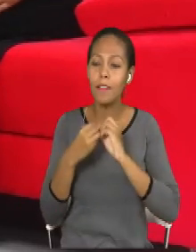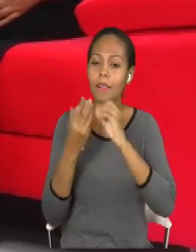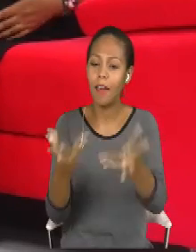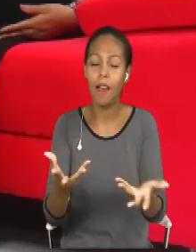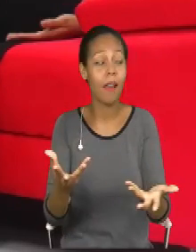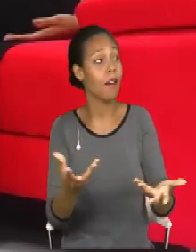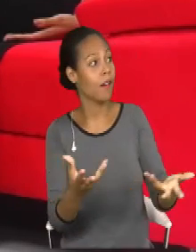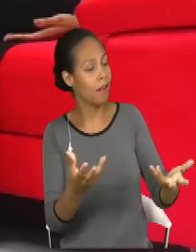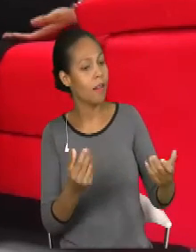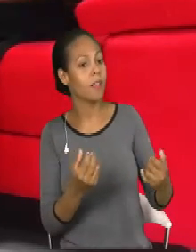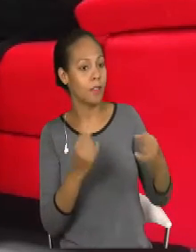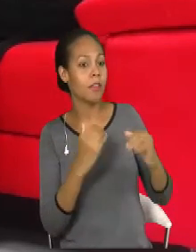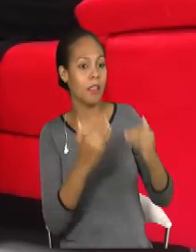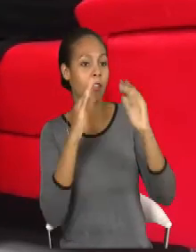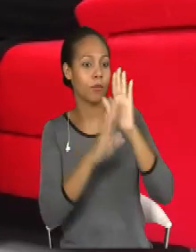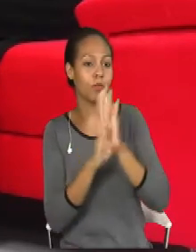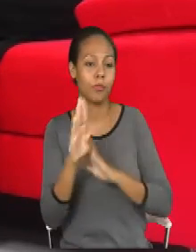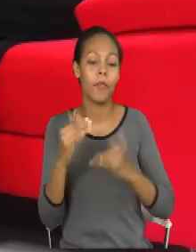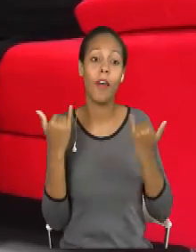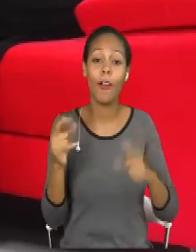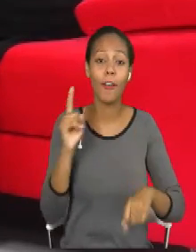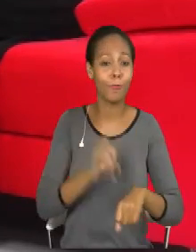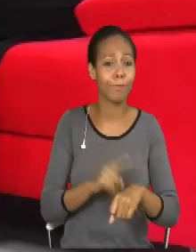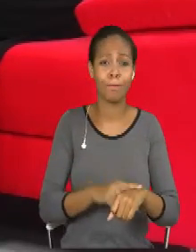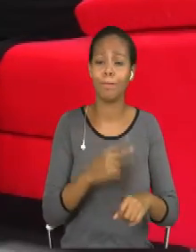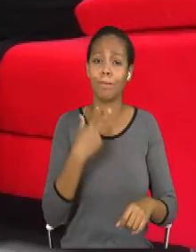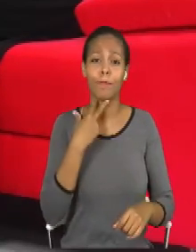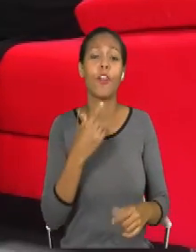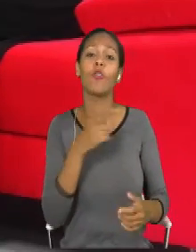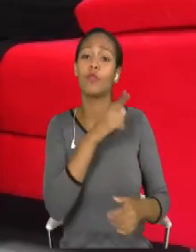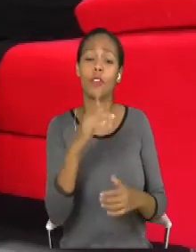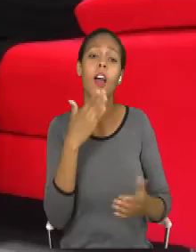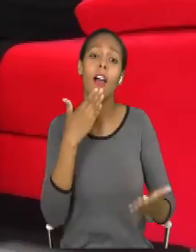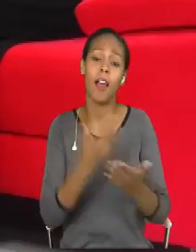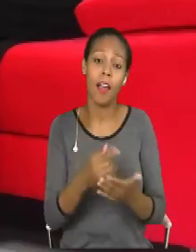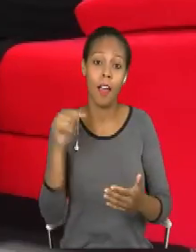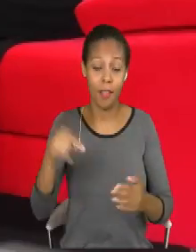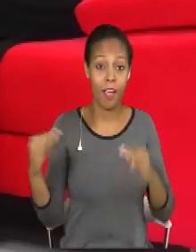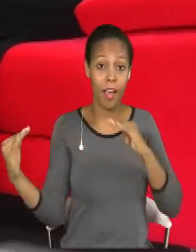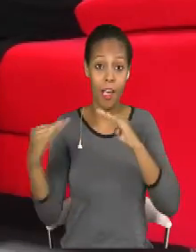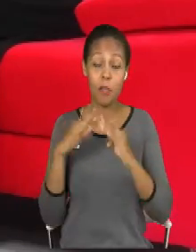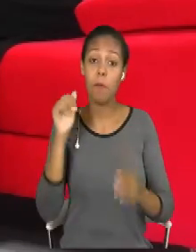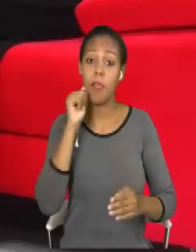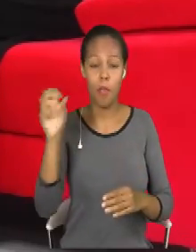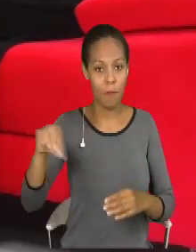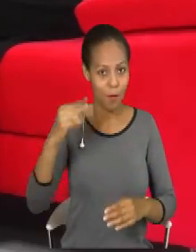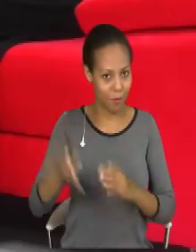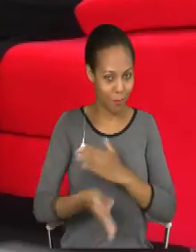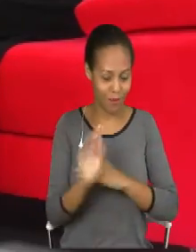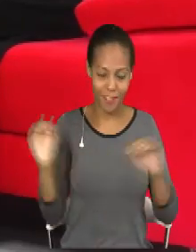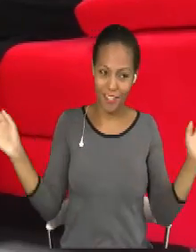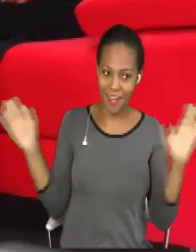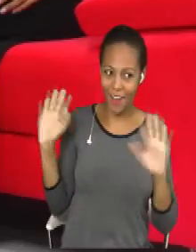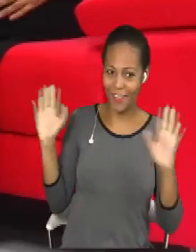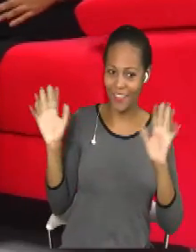se nos acabó el tiempo, pero a ustedes muchísimas gracias por acompañarnos aquí en casa. Nos vemos mañana miércoles. Chao, Kiara.